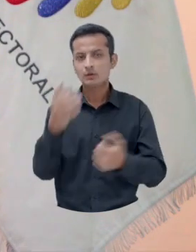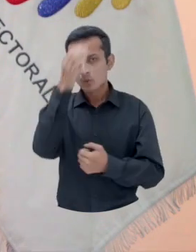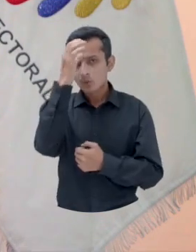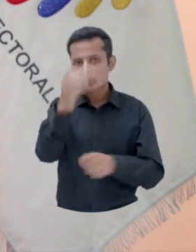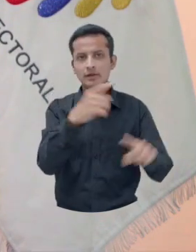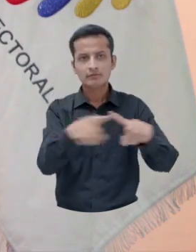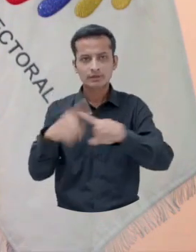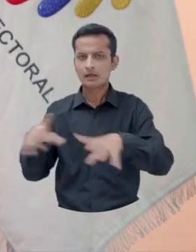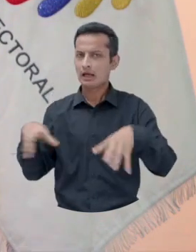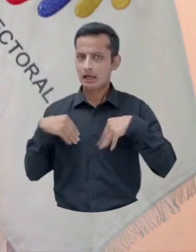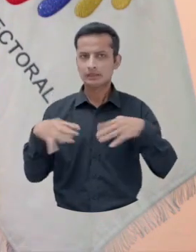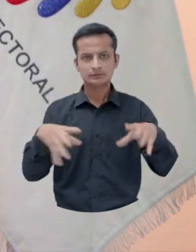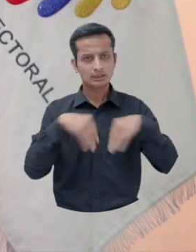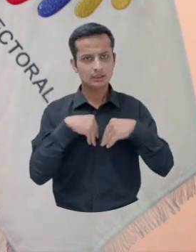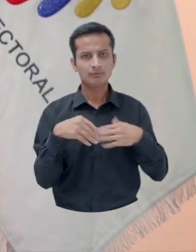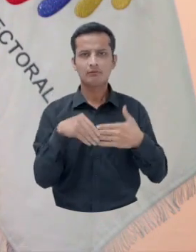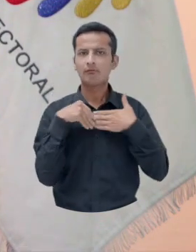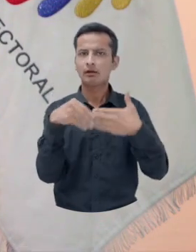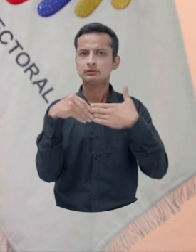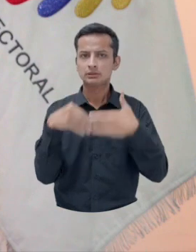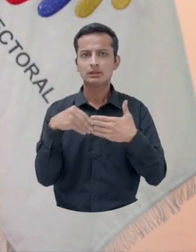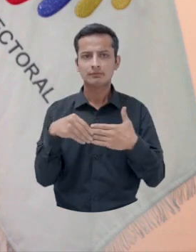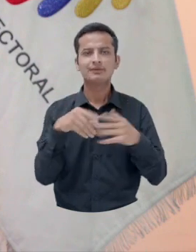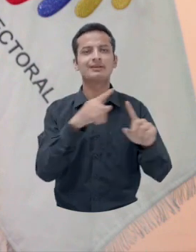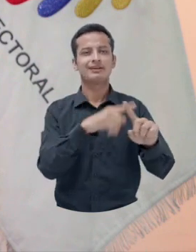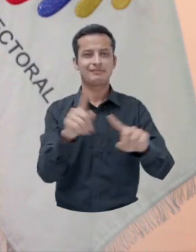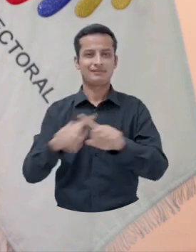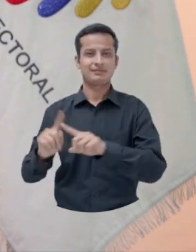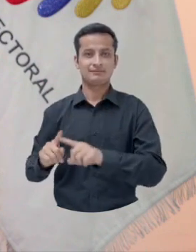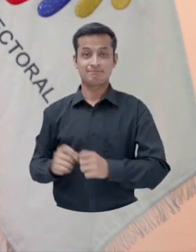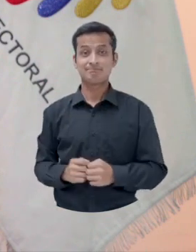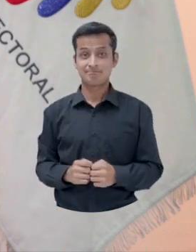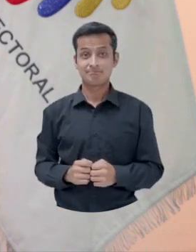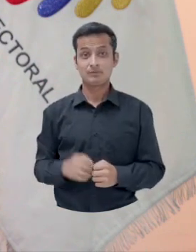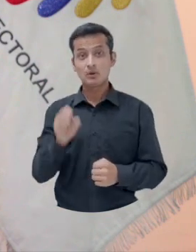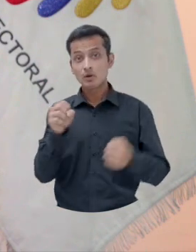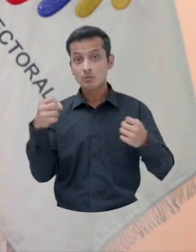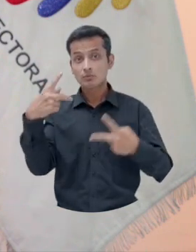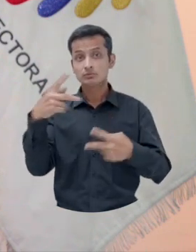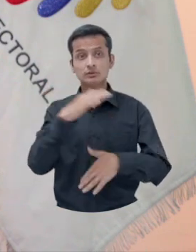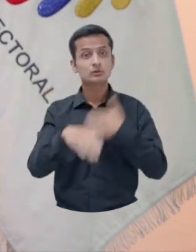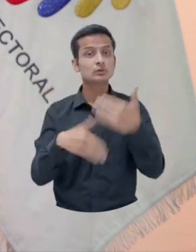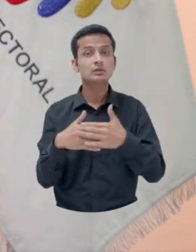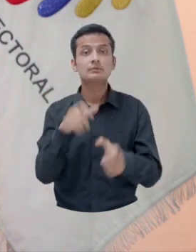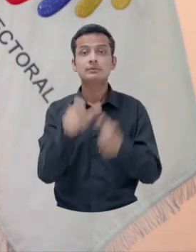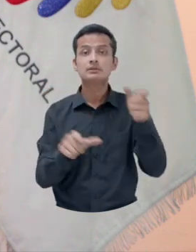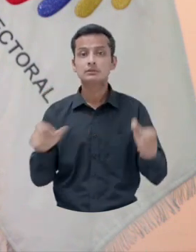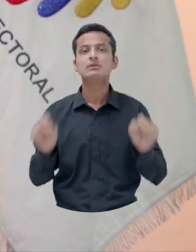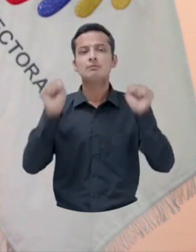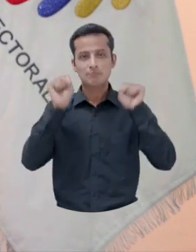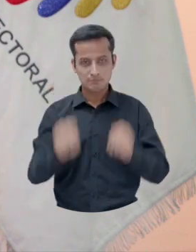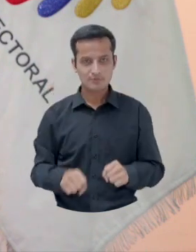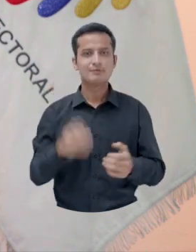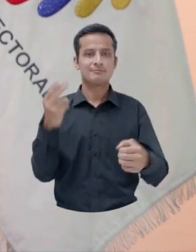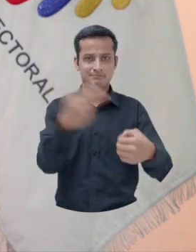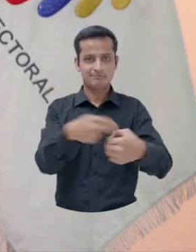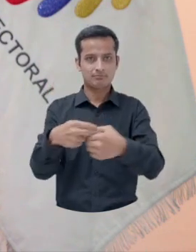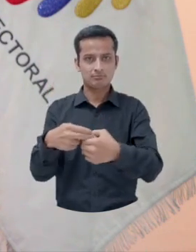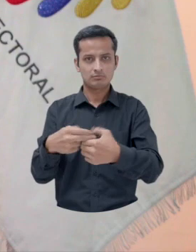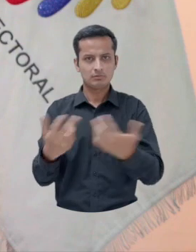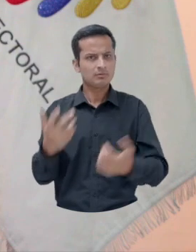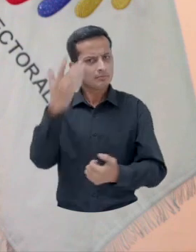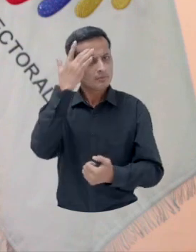una democracia plural, tolerante y multicolor, que abre oportunidades para todas y